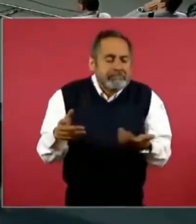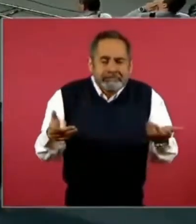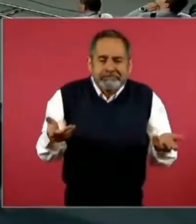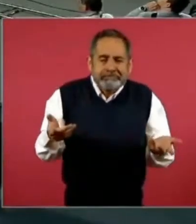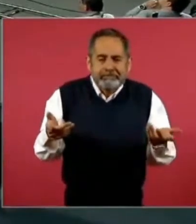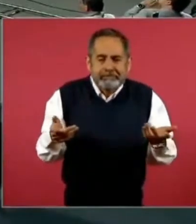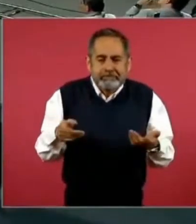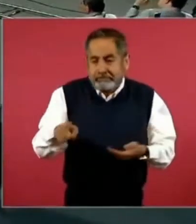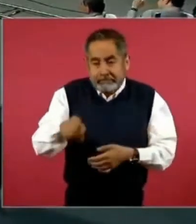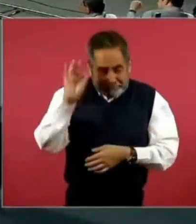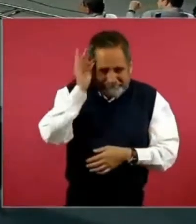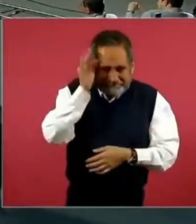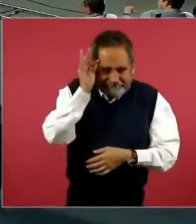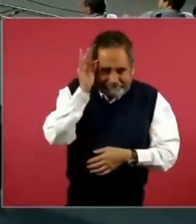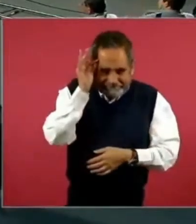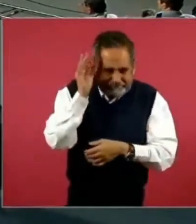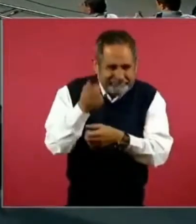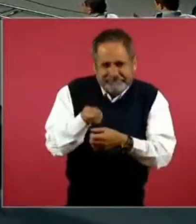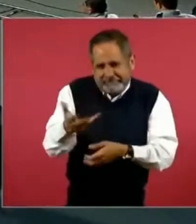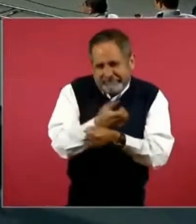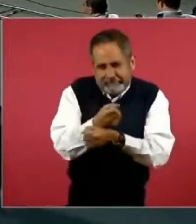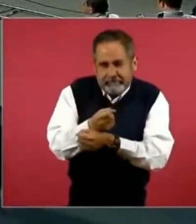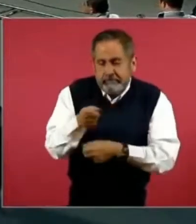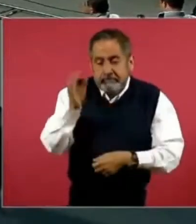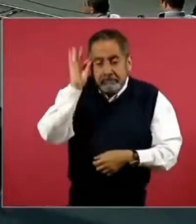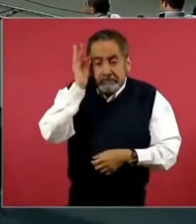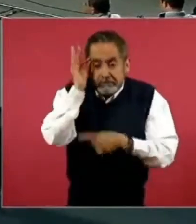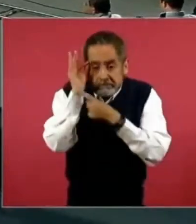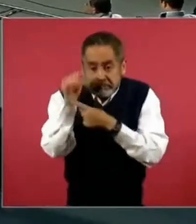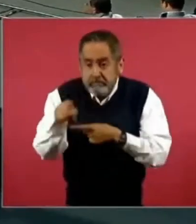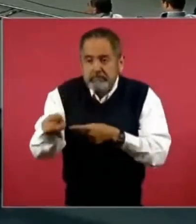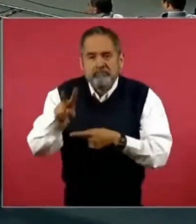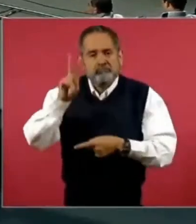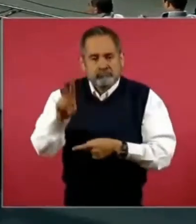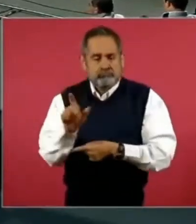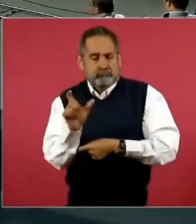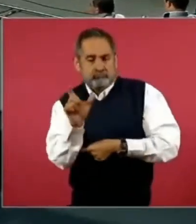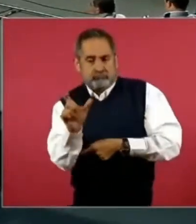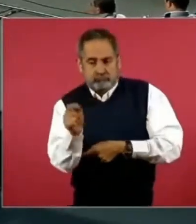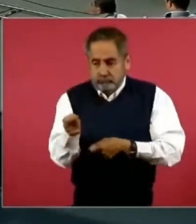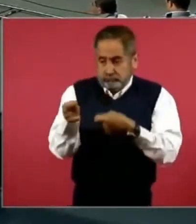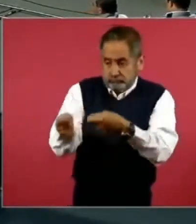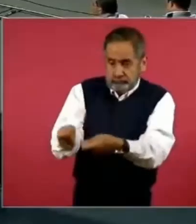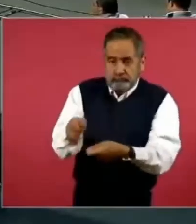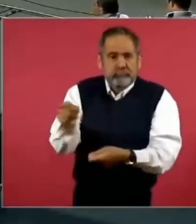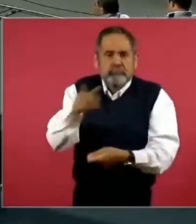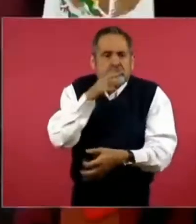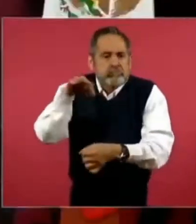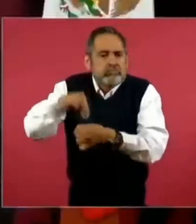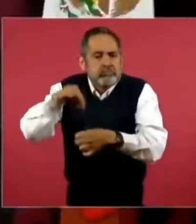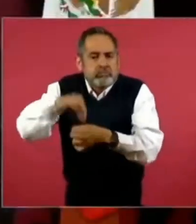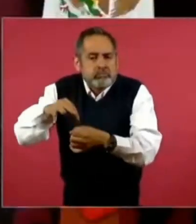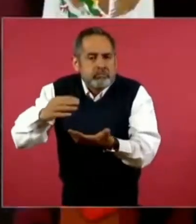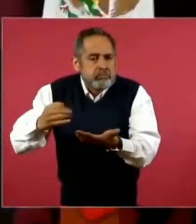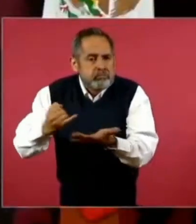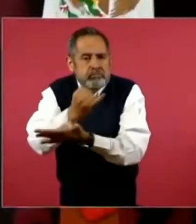El peón no era considerado ciudadano, no tenía derecho a votar.